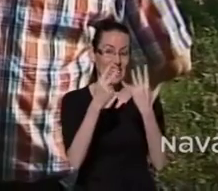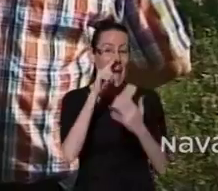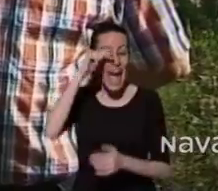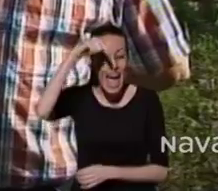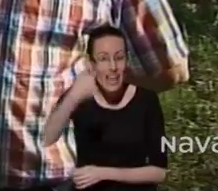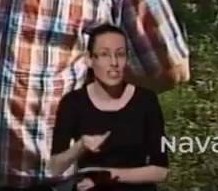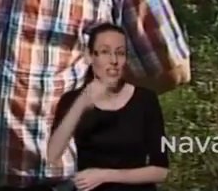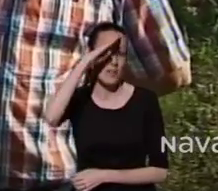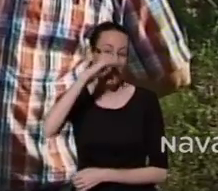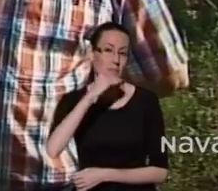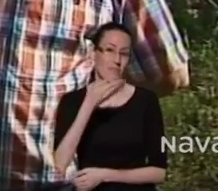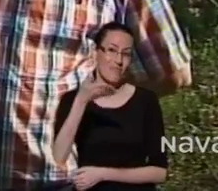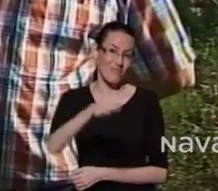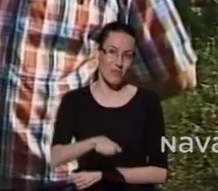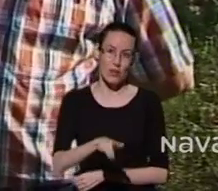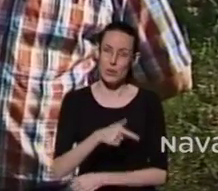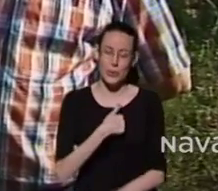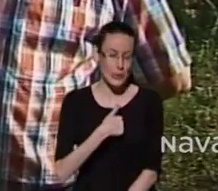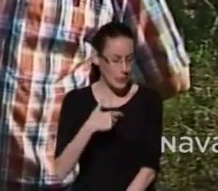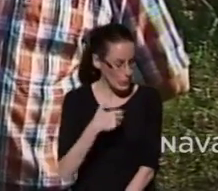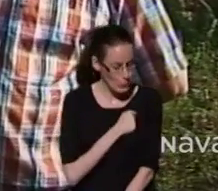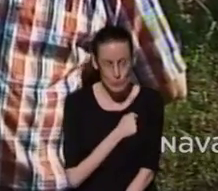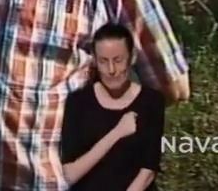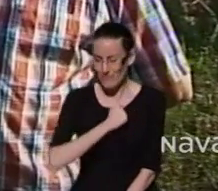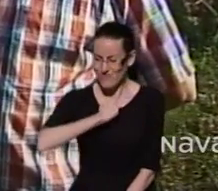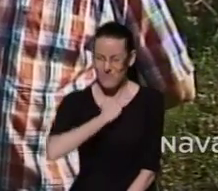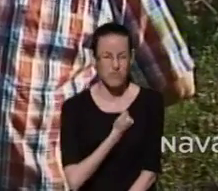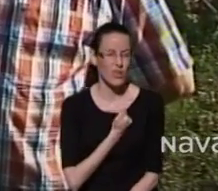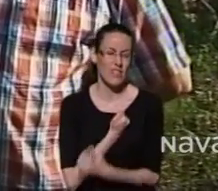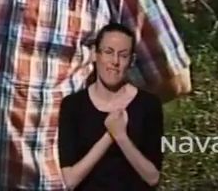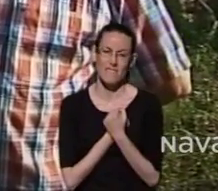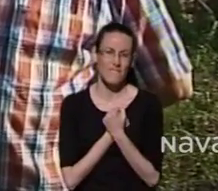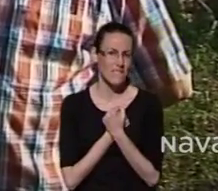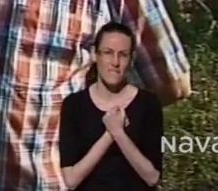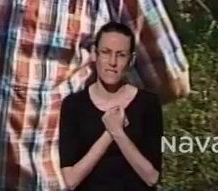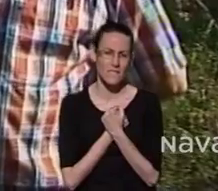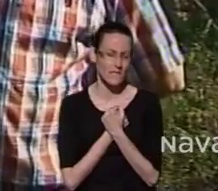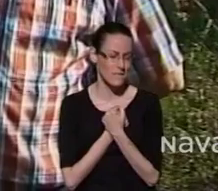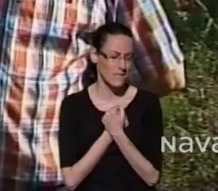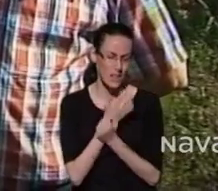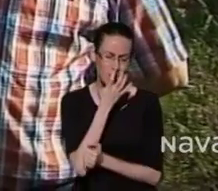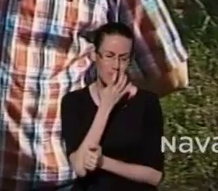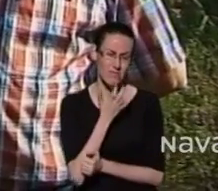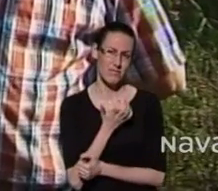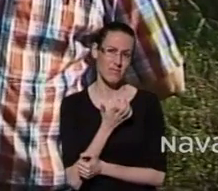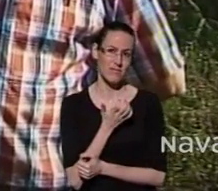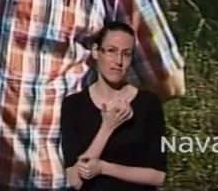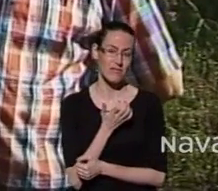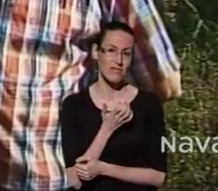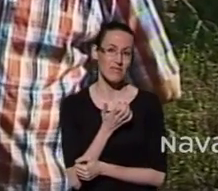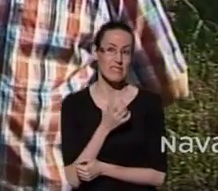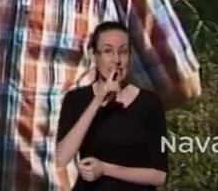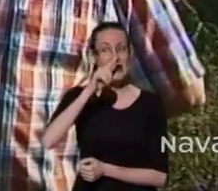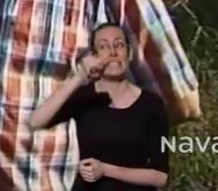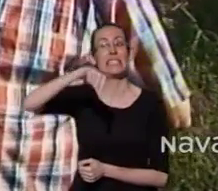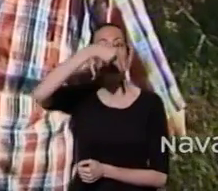pues, tuvimos un golpe bastante... una noticia muy triste. Y al año siguiente se